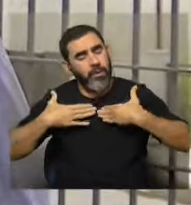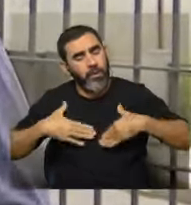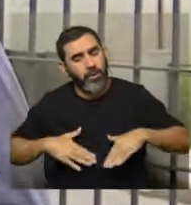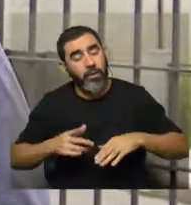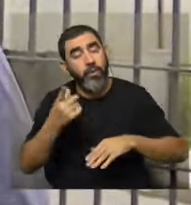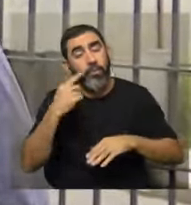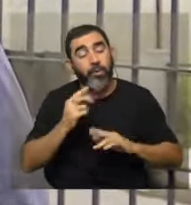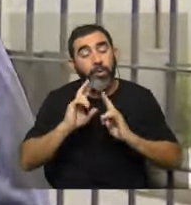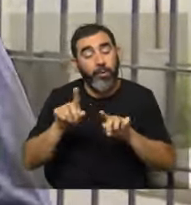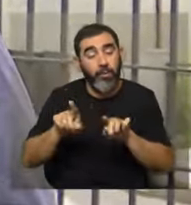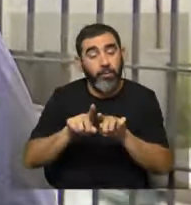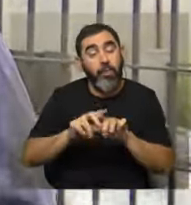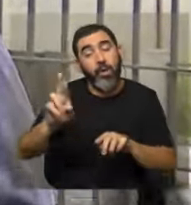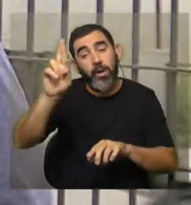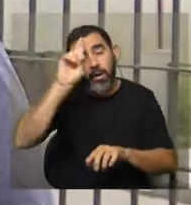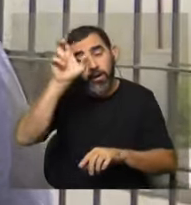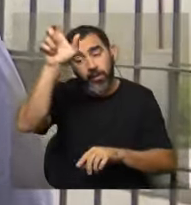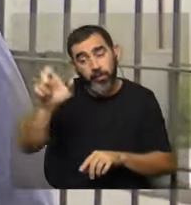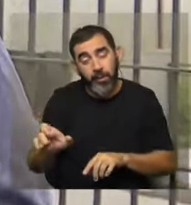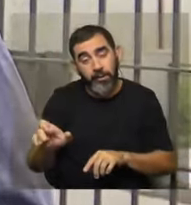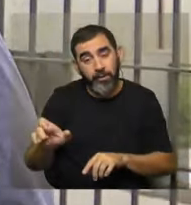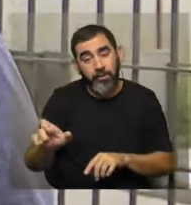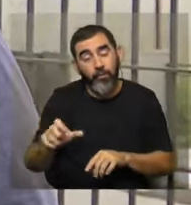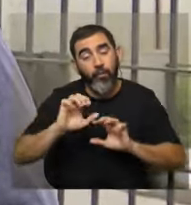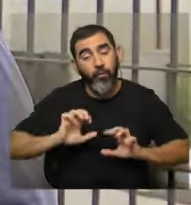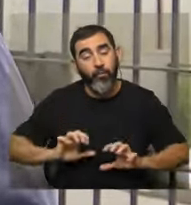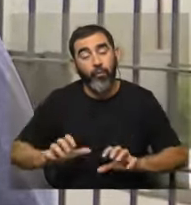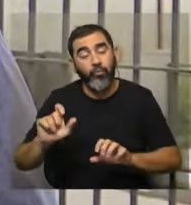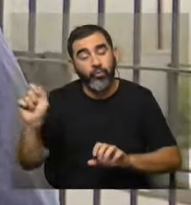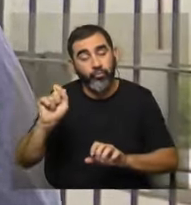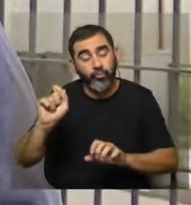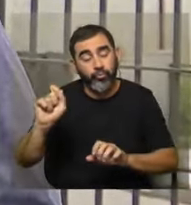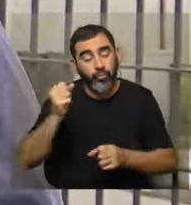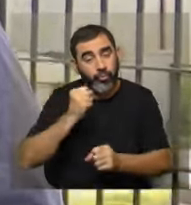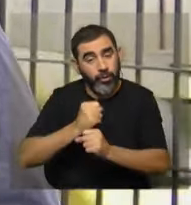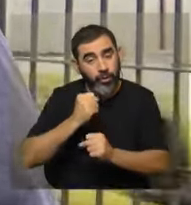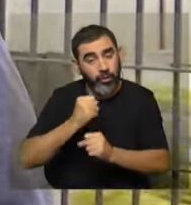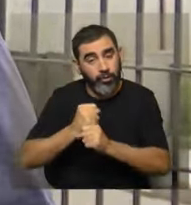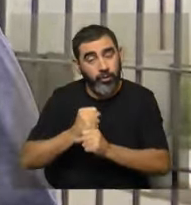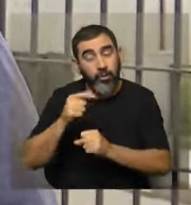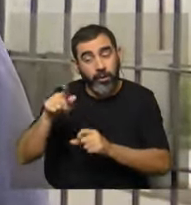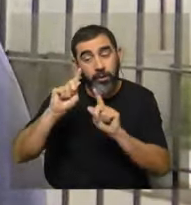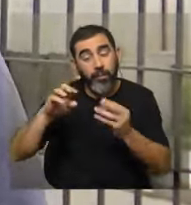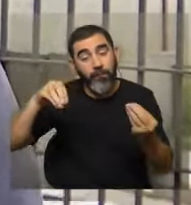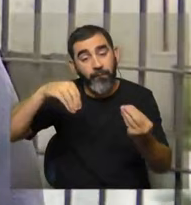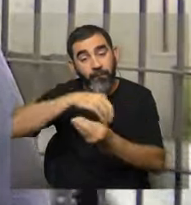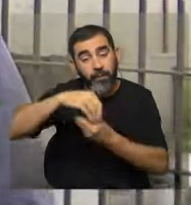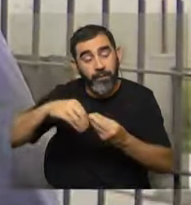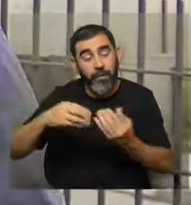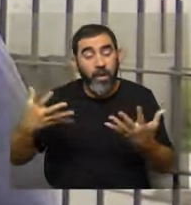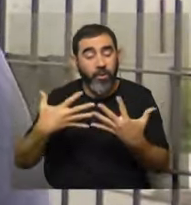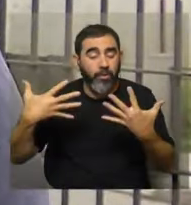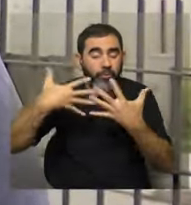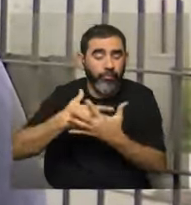pero lo que dije al principio respetando la dignidad de un funcionario que ha dado mucho por el país de él y su familia que está